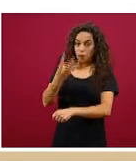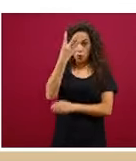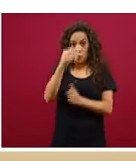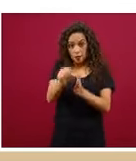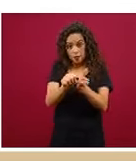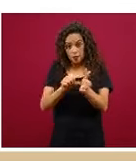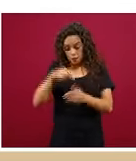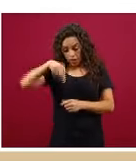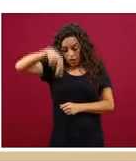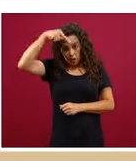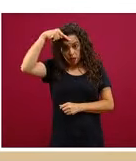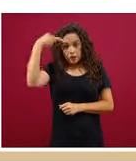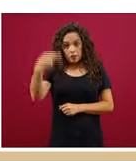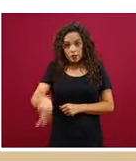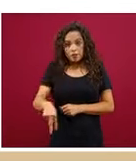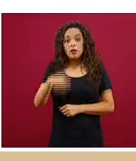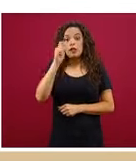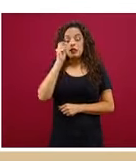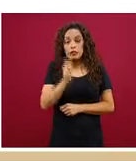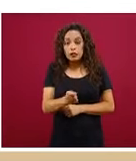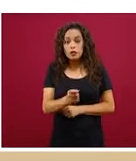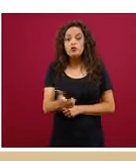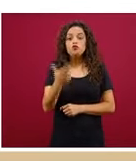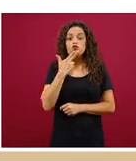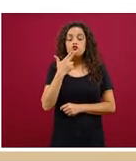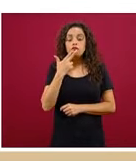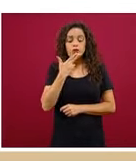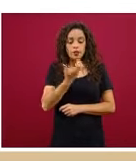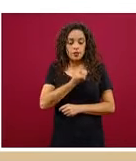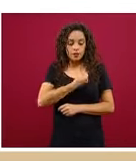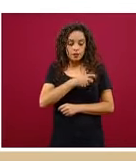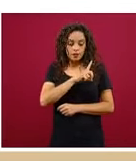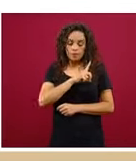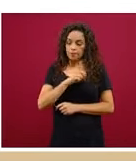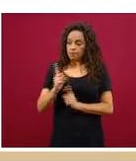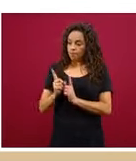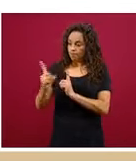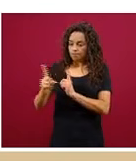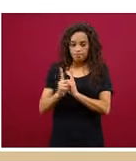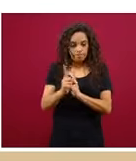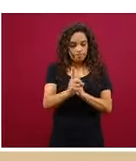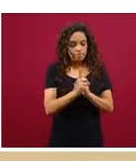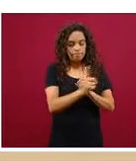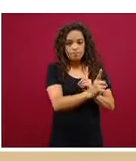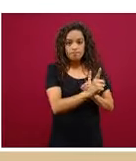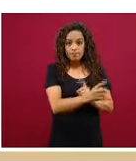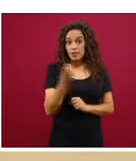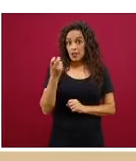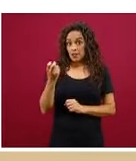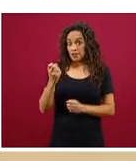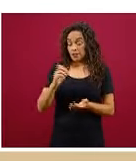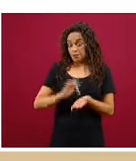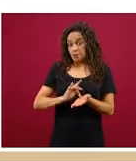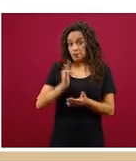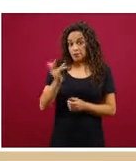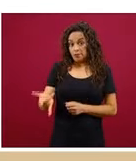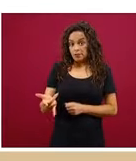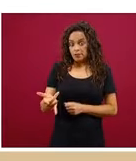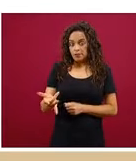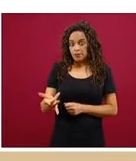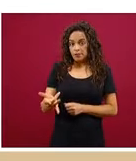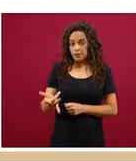en México implementando las acciones de sana distancia, a través de las cuales, lógicamente, el